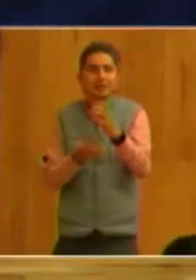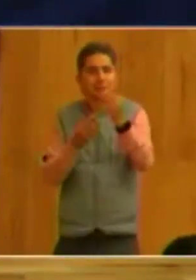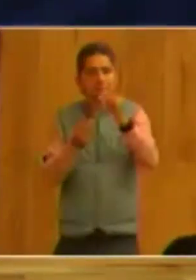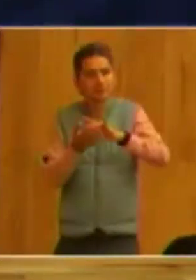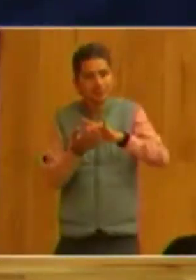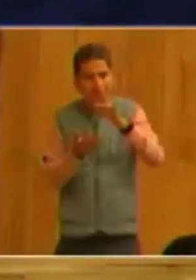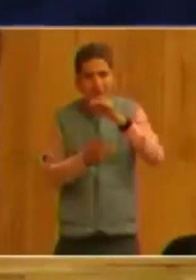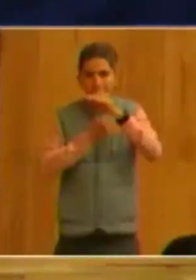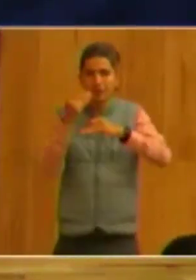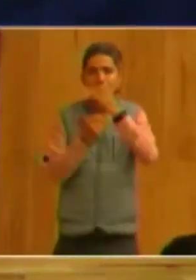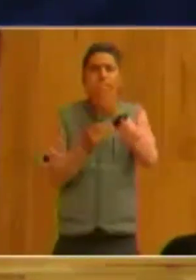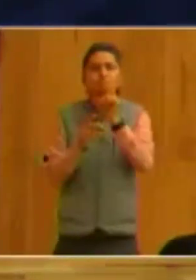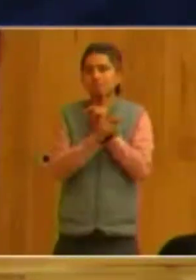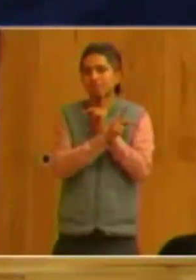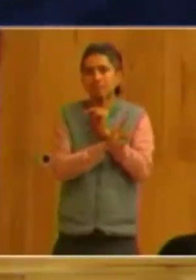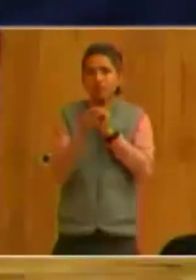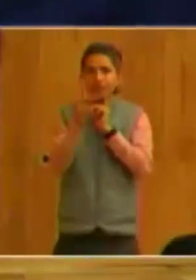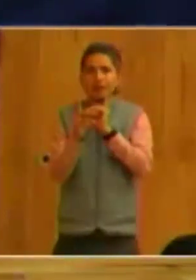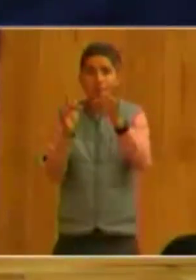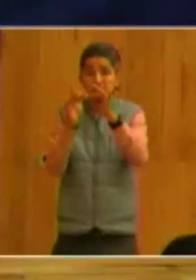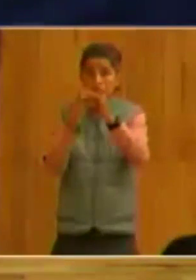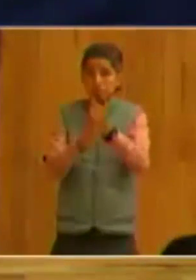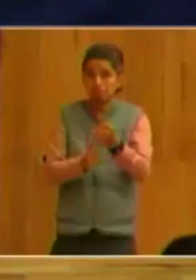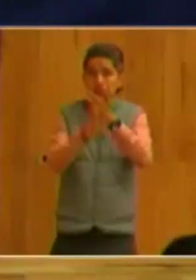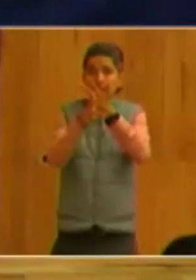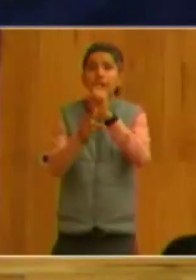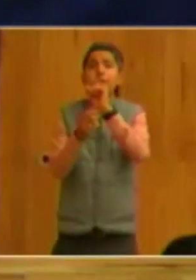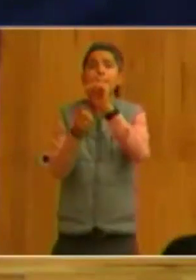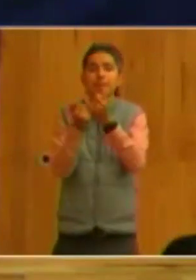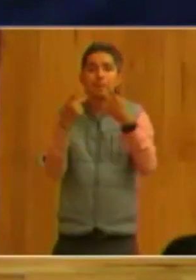gracias a todas y todos ustedes que se conectaron y también que acudieron de